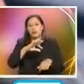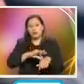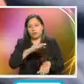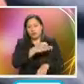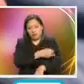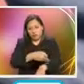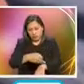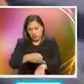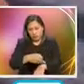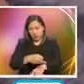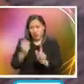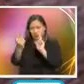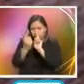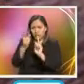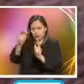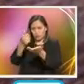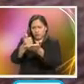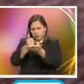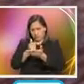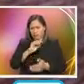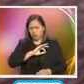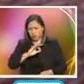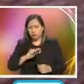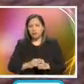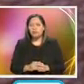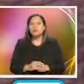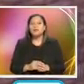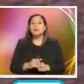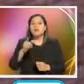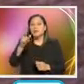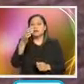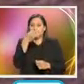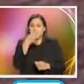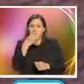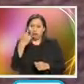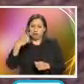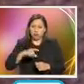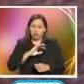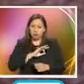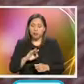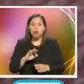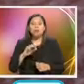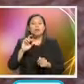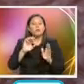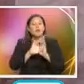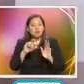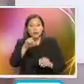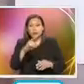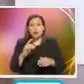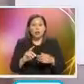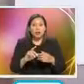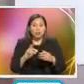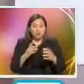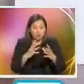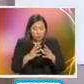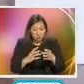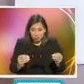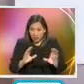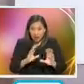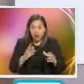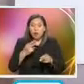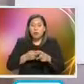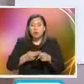creo que puede resolver la mayor cantidad de los casos. Sí. Y una vez que no haya una solución a este tipo de